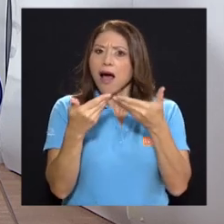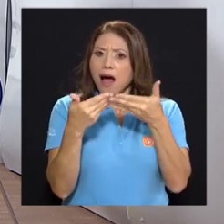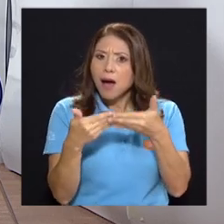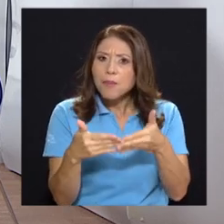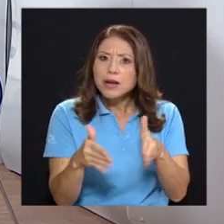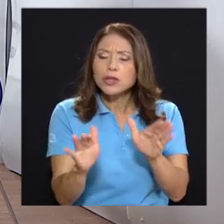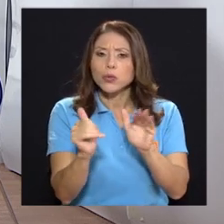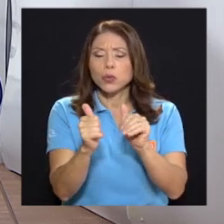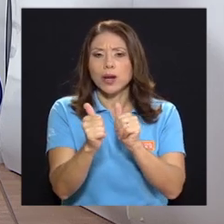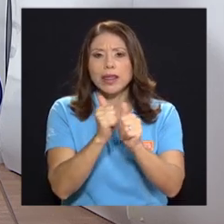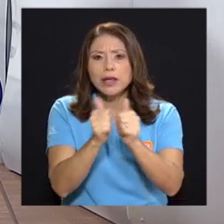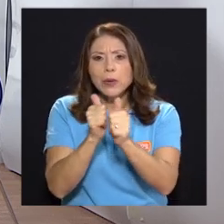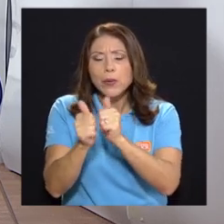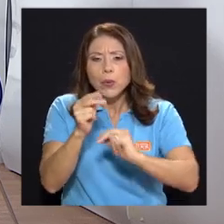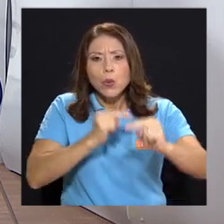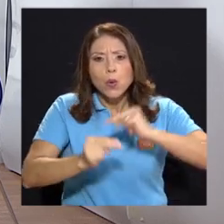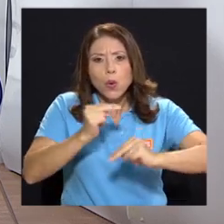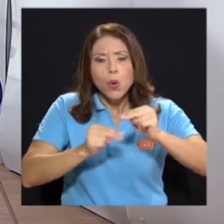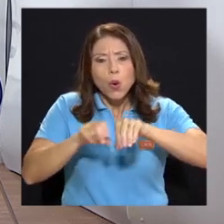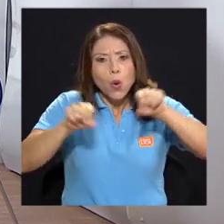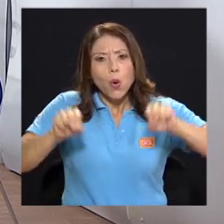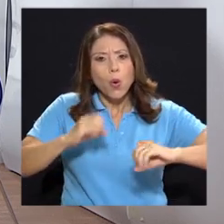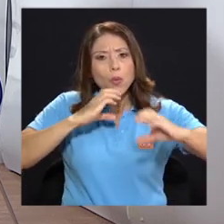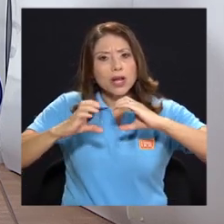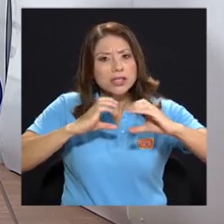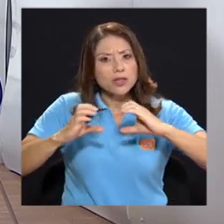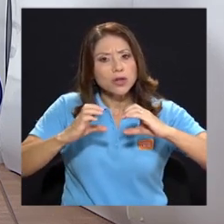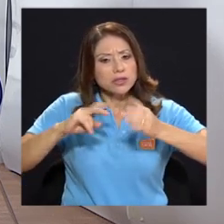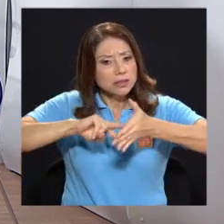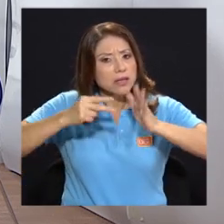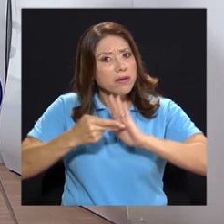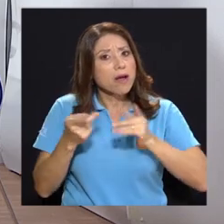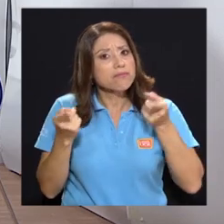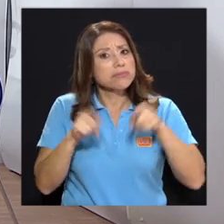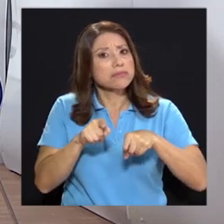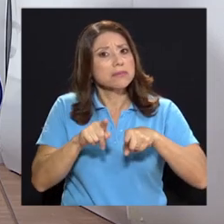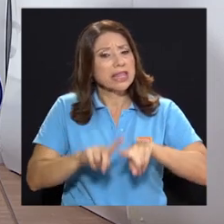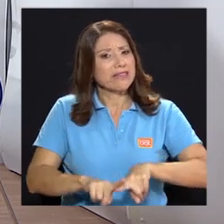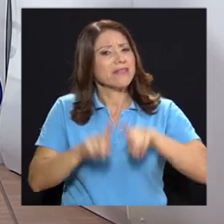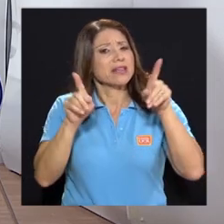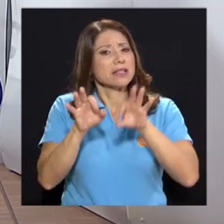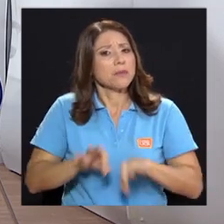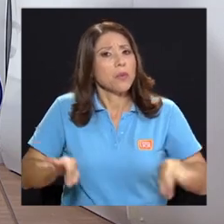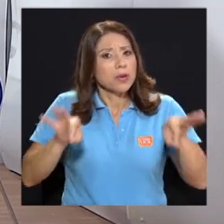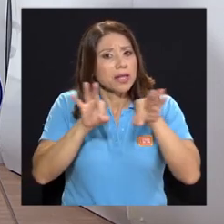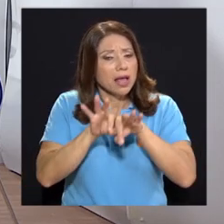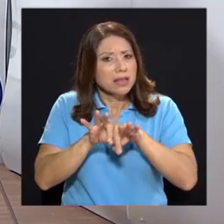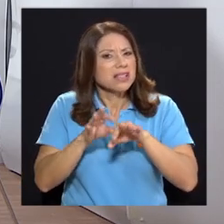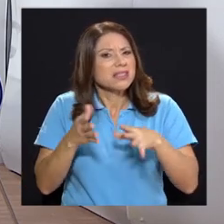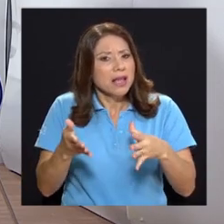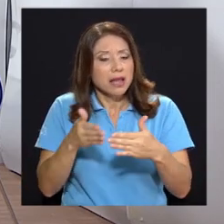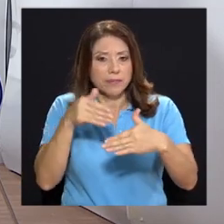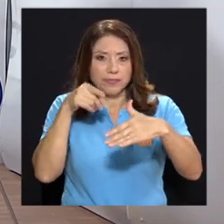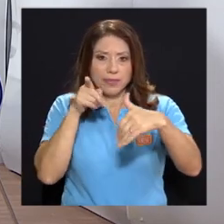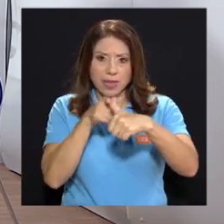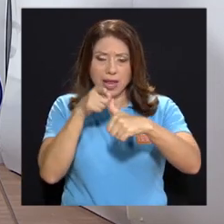y diferencias y diferencias importantes en términos del acceso a la calidad